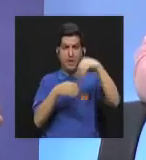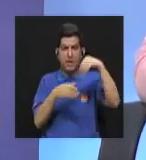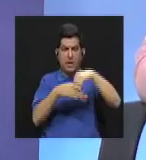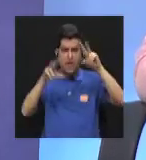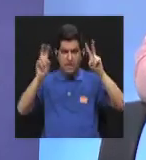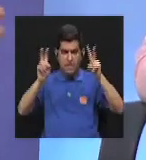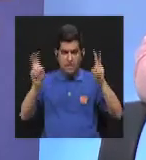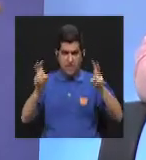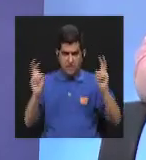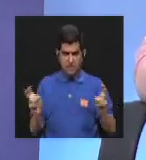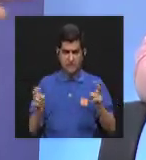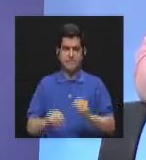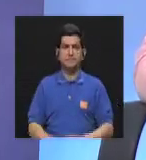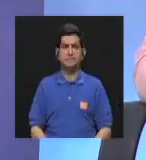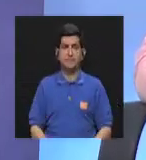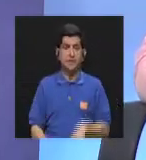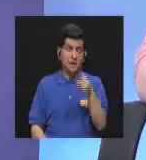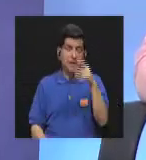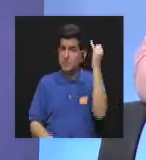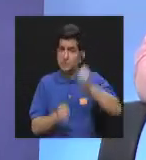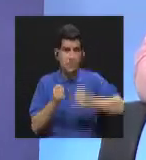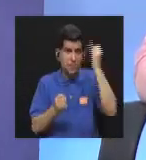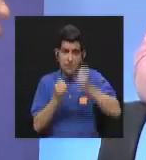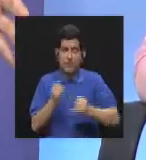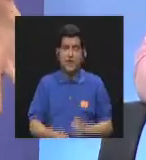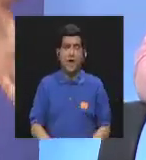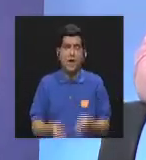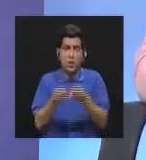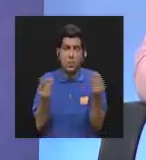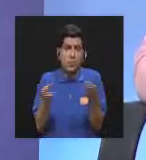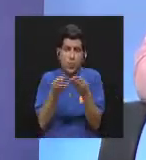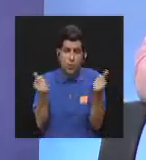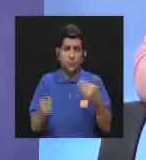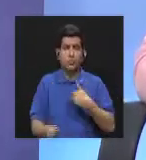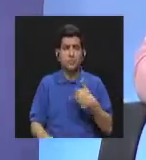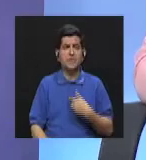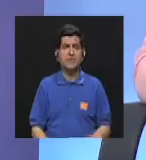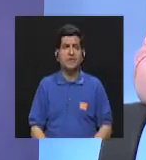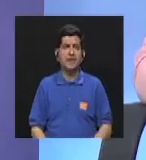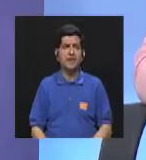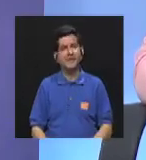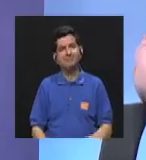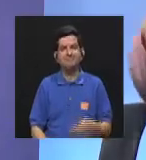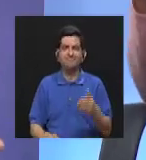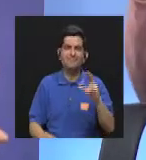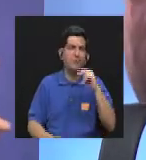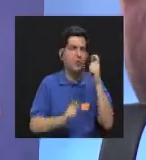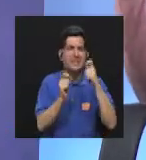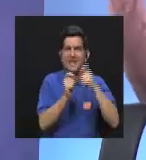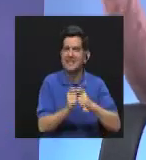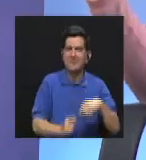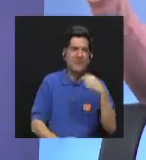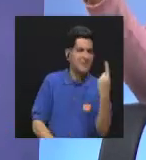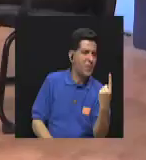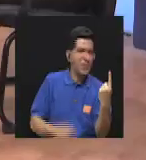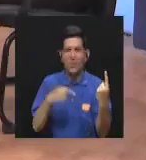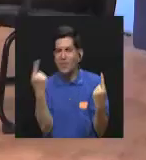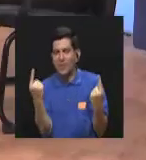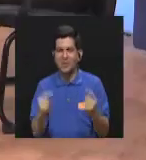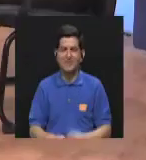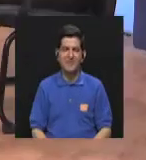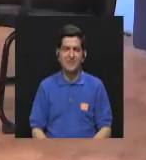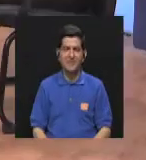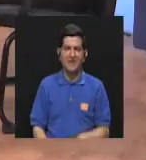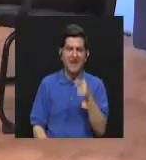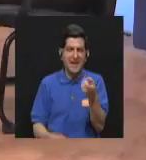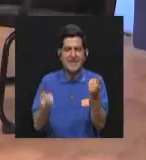temas, y quedó lo que quedó, que es un producto que está entre una cosa y otra, la verdad que no es, o sea, ni una ni la otra. Making of, que lo traducimos